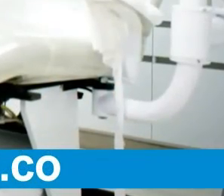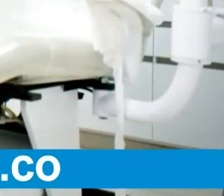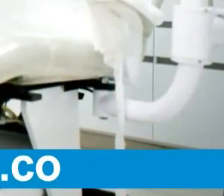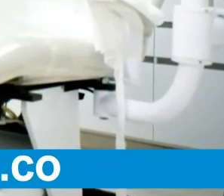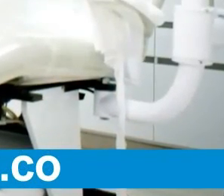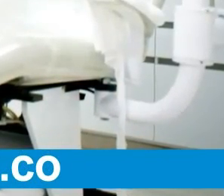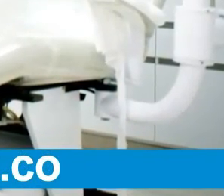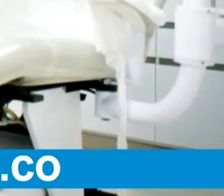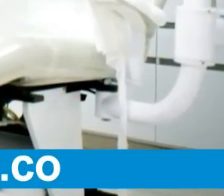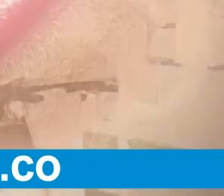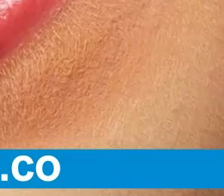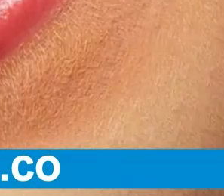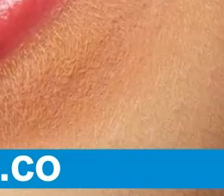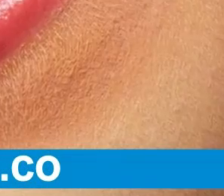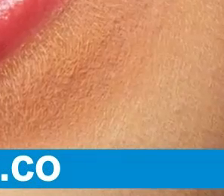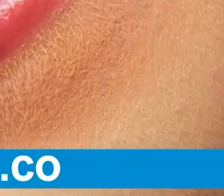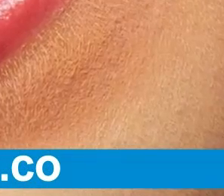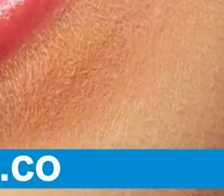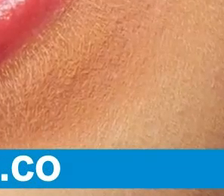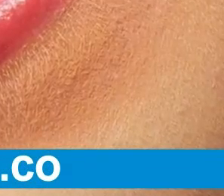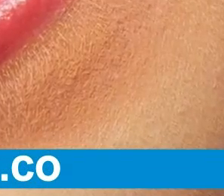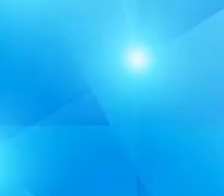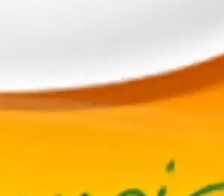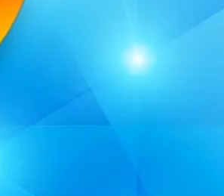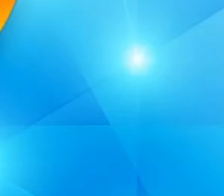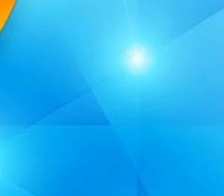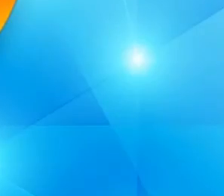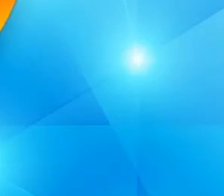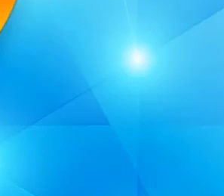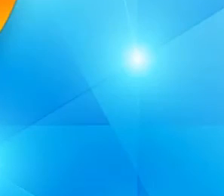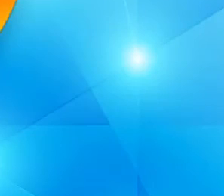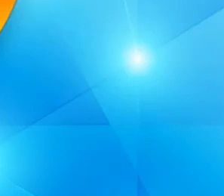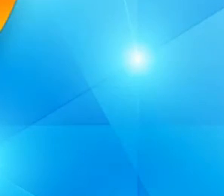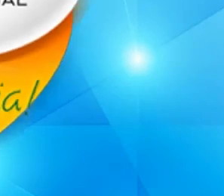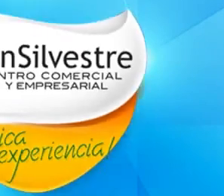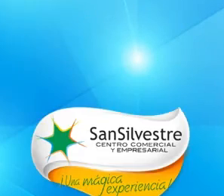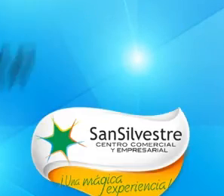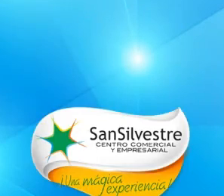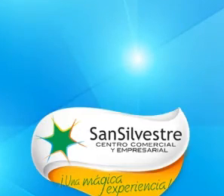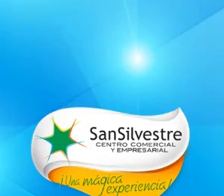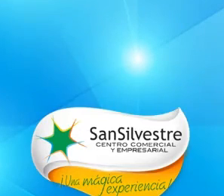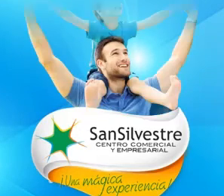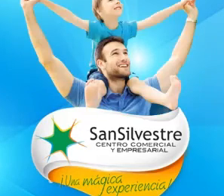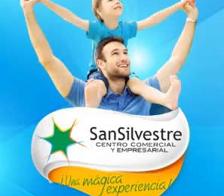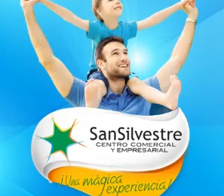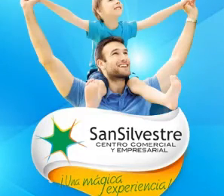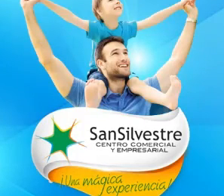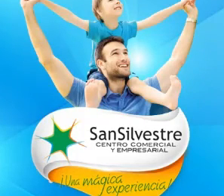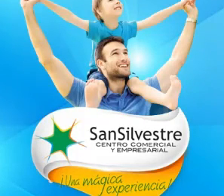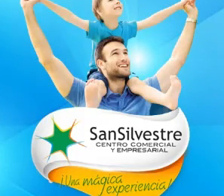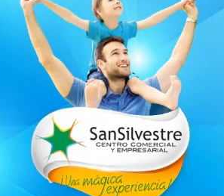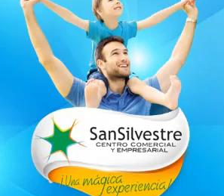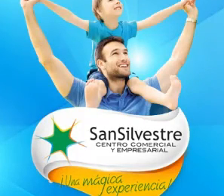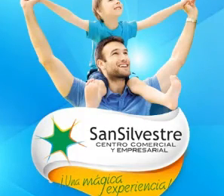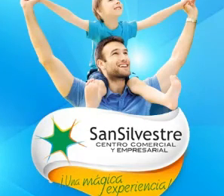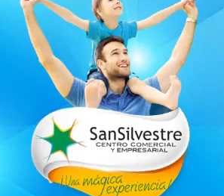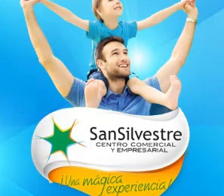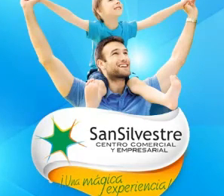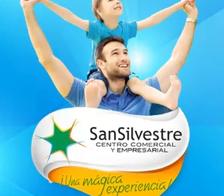mejor odontología a los mejores precios. En el Centro Comercial San Silvestre, compra, registra y gánate esta espectacular moto para